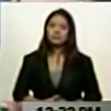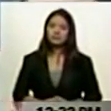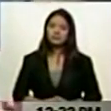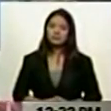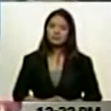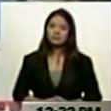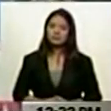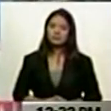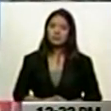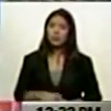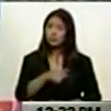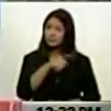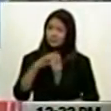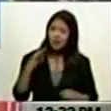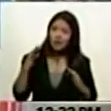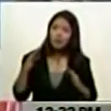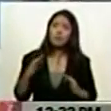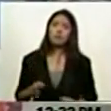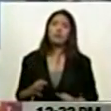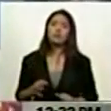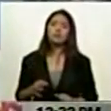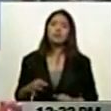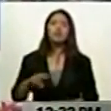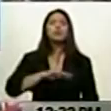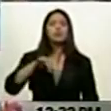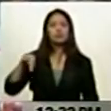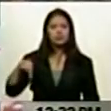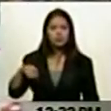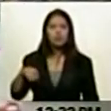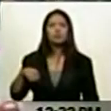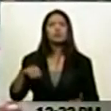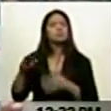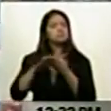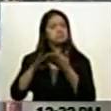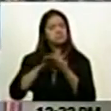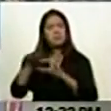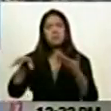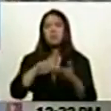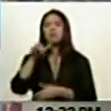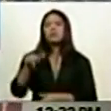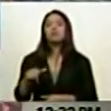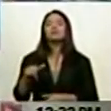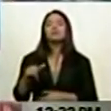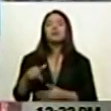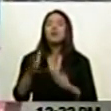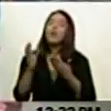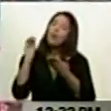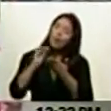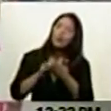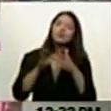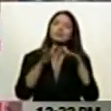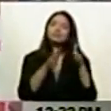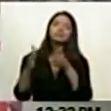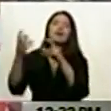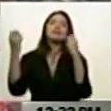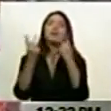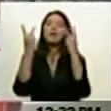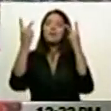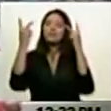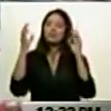no tengan la más mínima duda de que nosotros vamos a superar esta emergencia y vamos a conquistar de nuevo los caminos de la